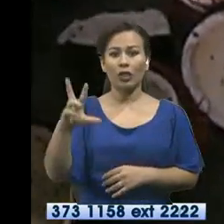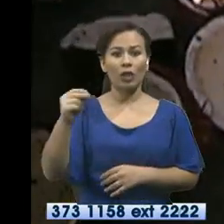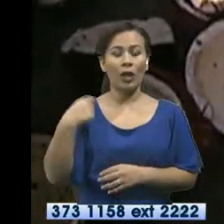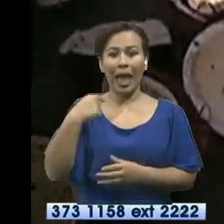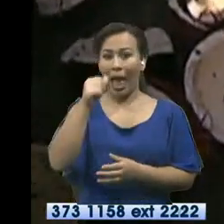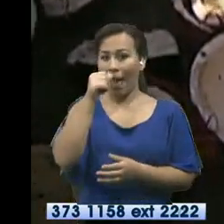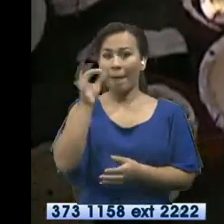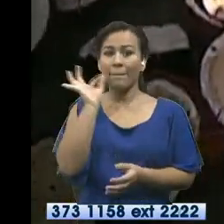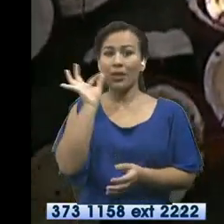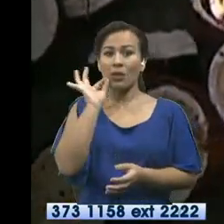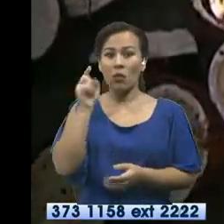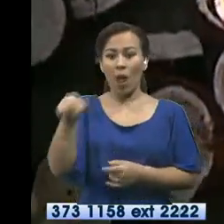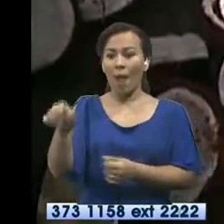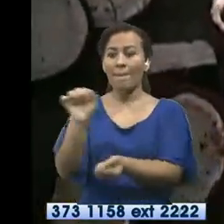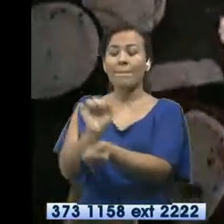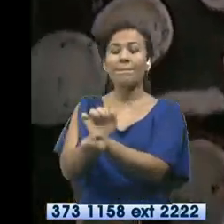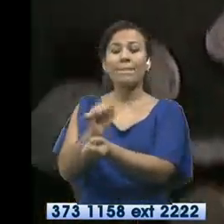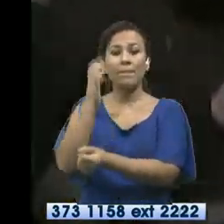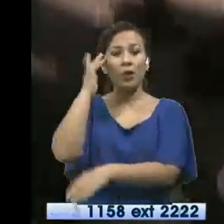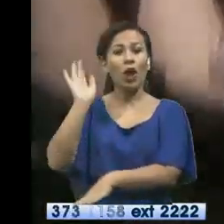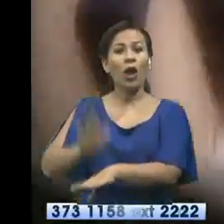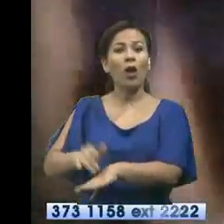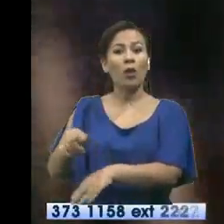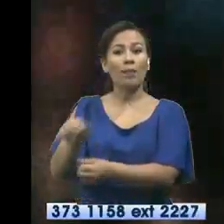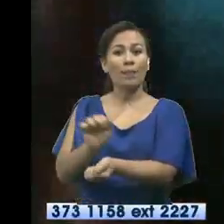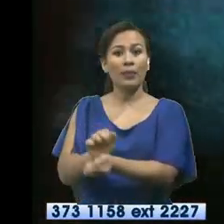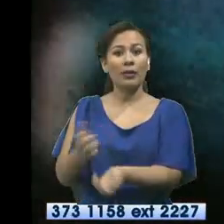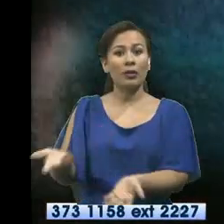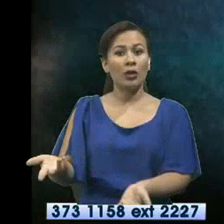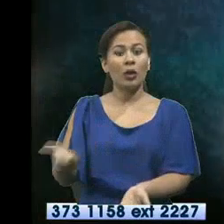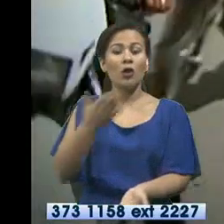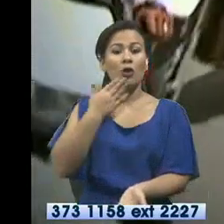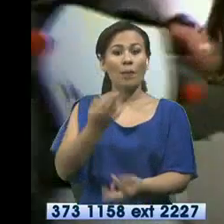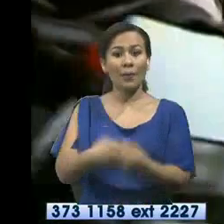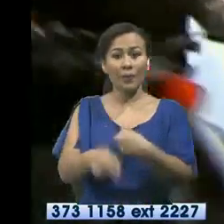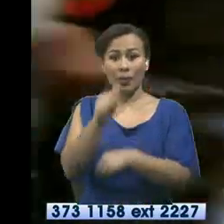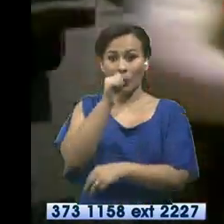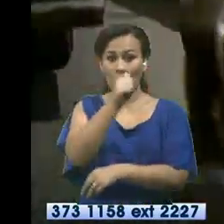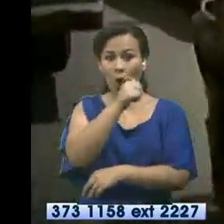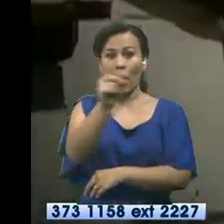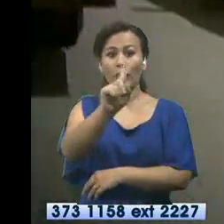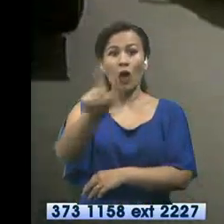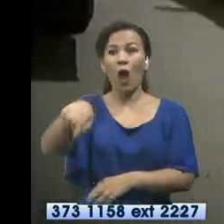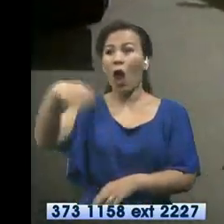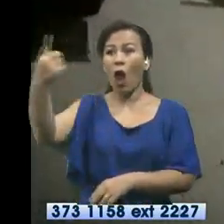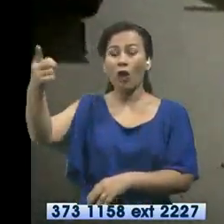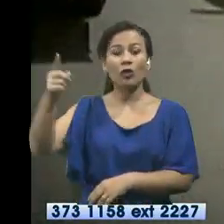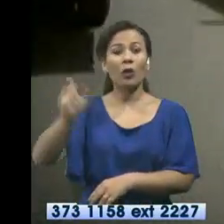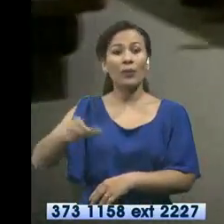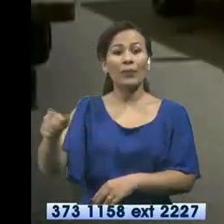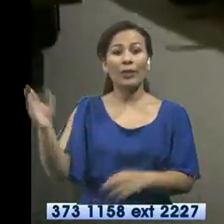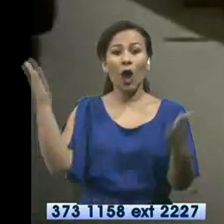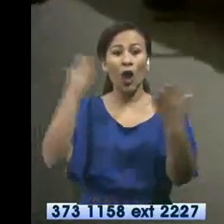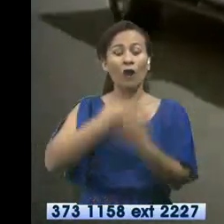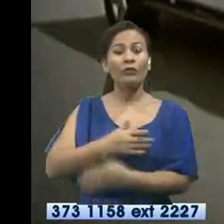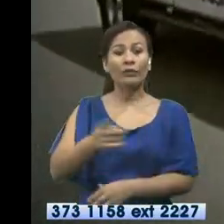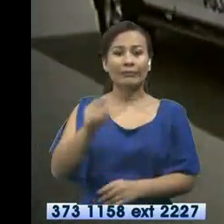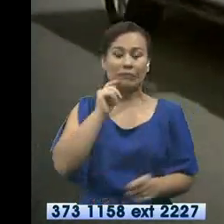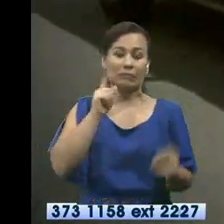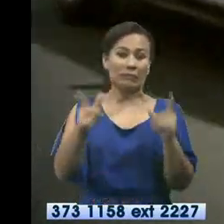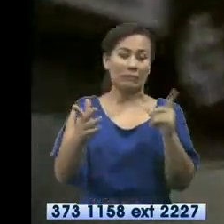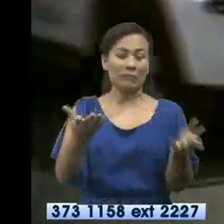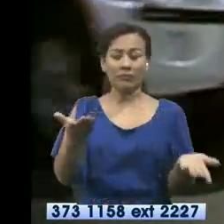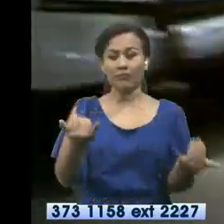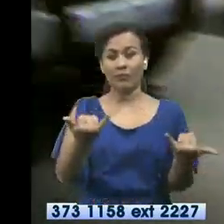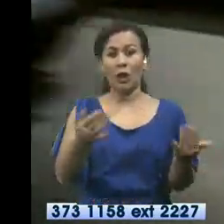la azúcar que tienen ahí! ¿Por qué lo llevan a comprar drogas, coco? Desde el pasado 6 de julio, la segunda etapa de Socio Vivienda